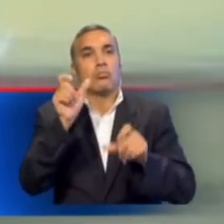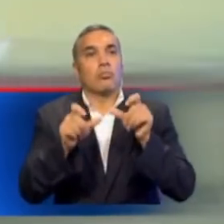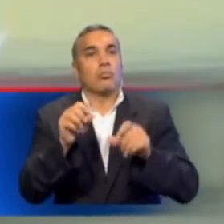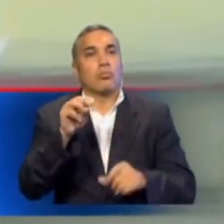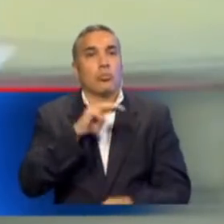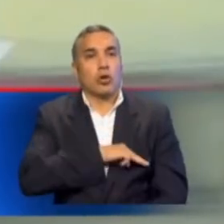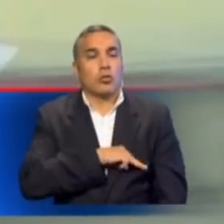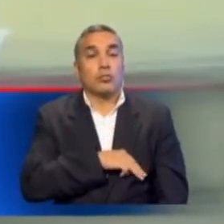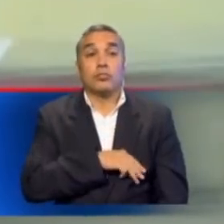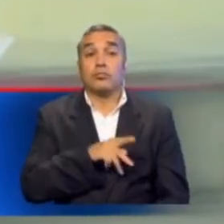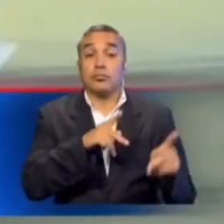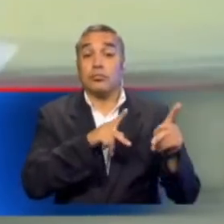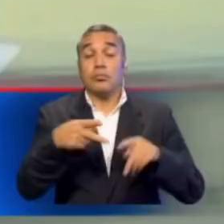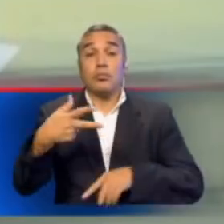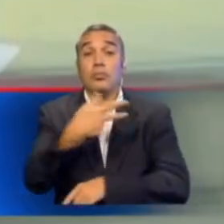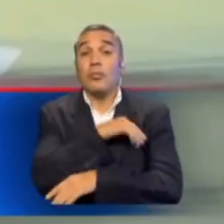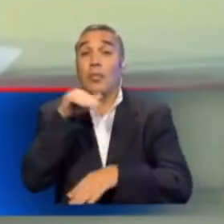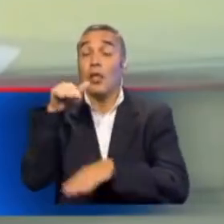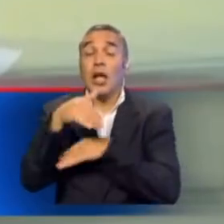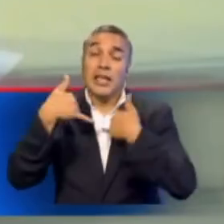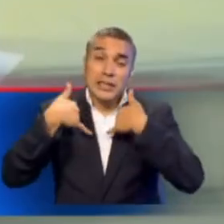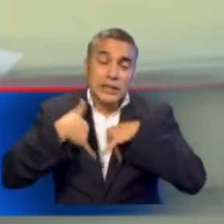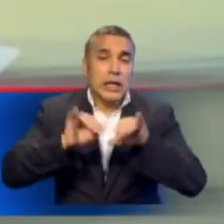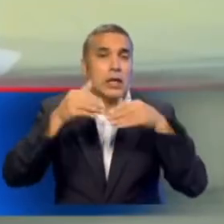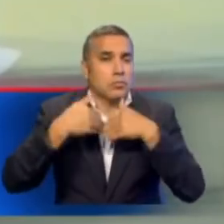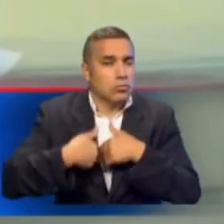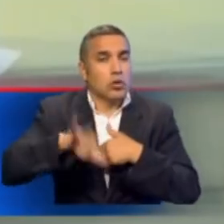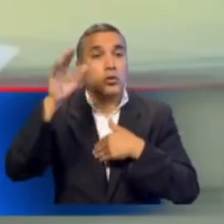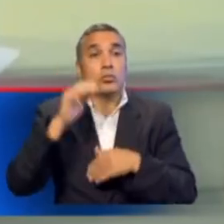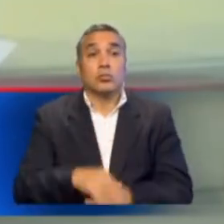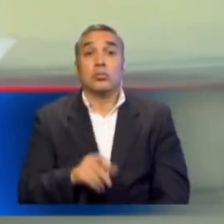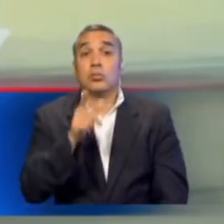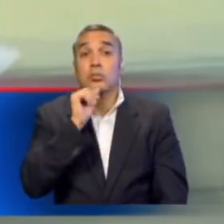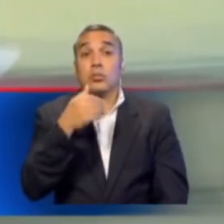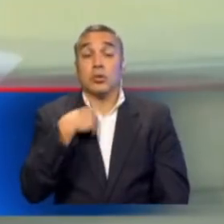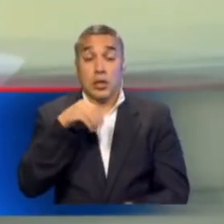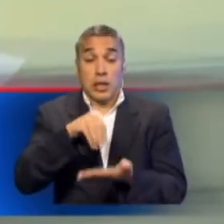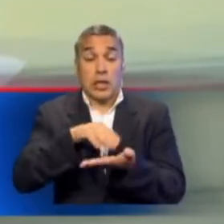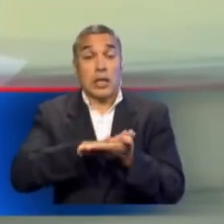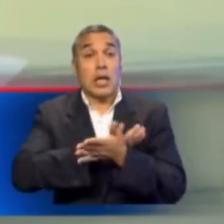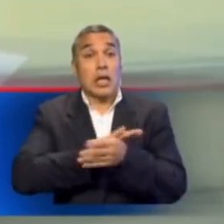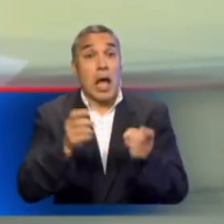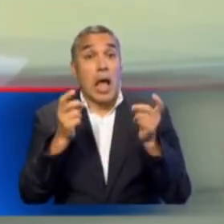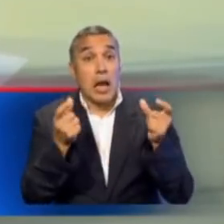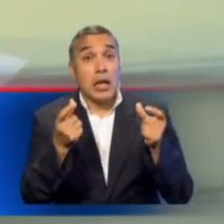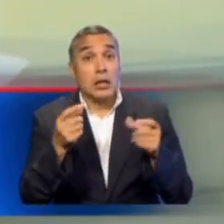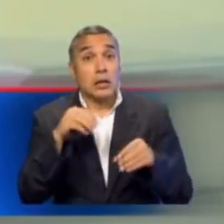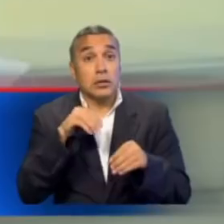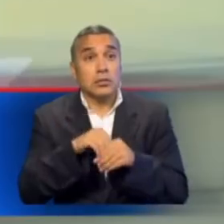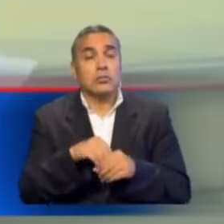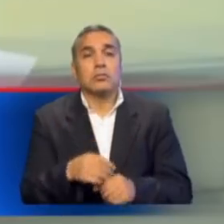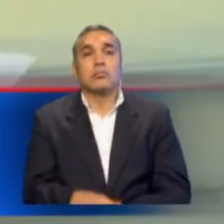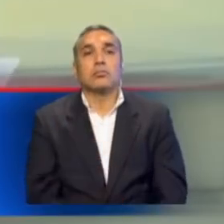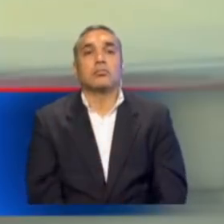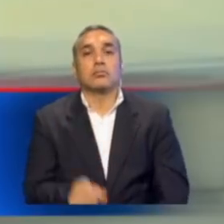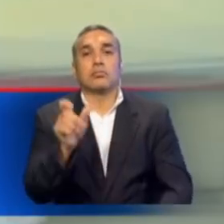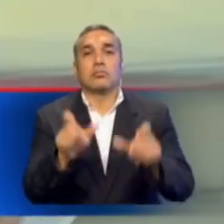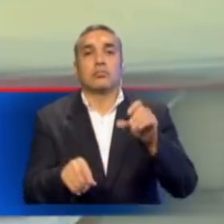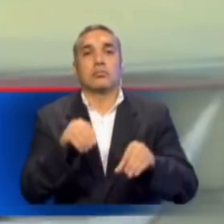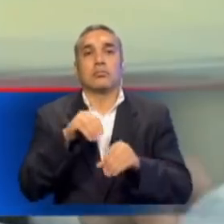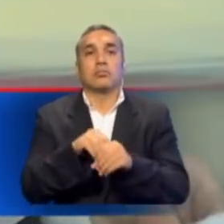GATS. El plan Vacunarse Ecuador continúa en marcha. Quienes cuenten con citas agendadas o se encuentren dentro de la fase 1 y las